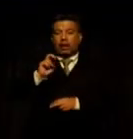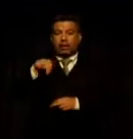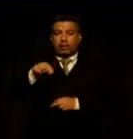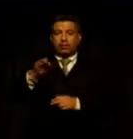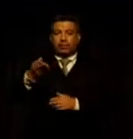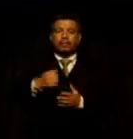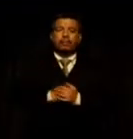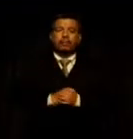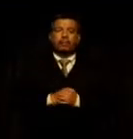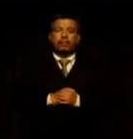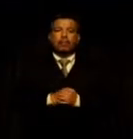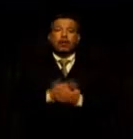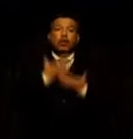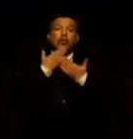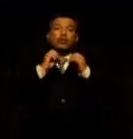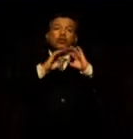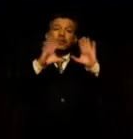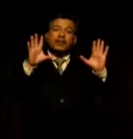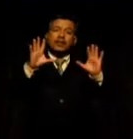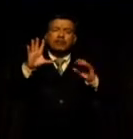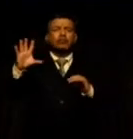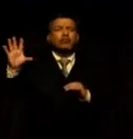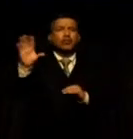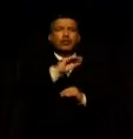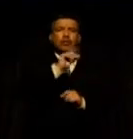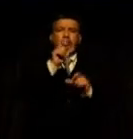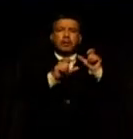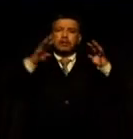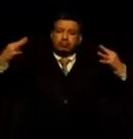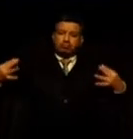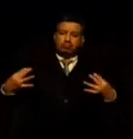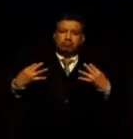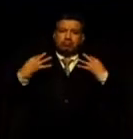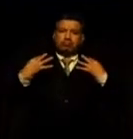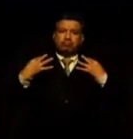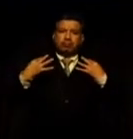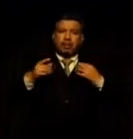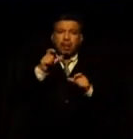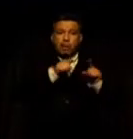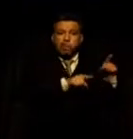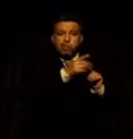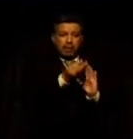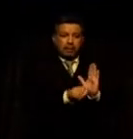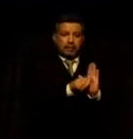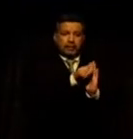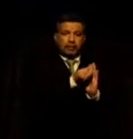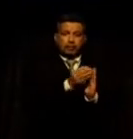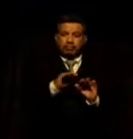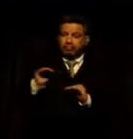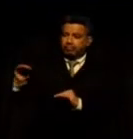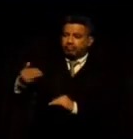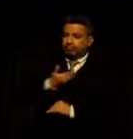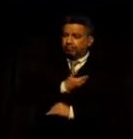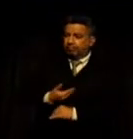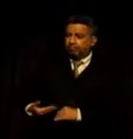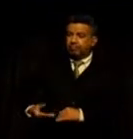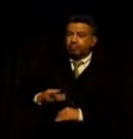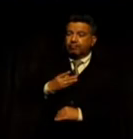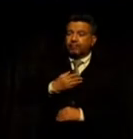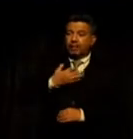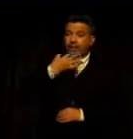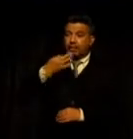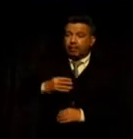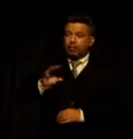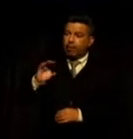bueno muy buenos días para todos los que nos están viendo para los emprendedores presidentes de verdad y david yo me